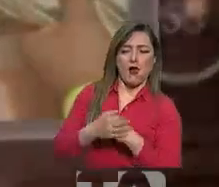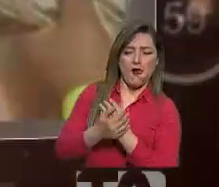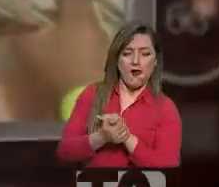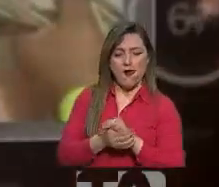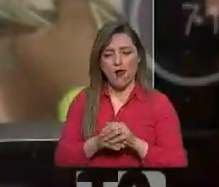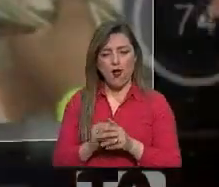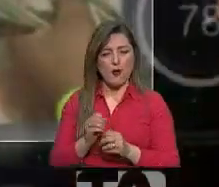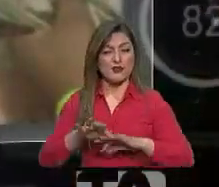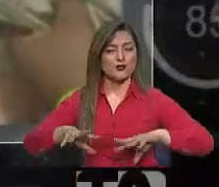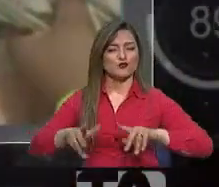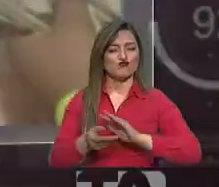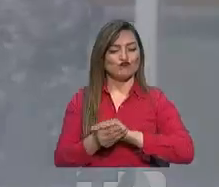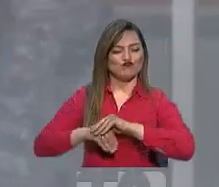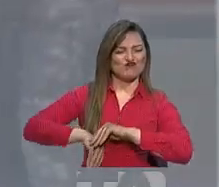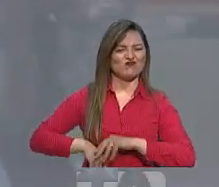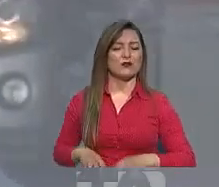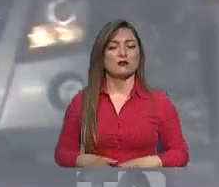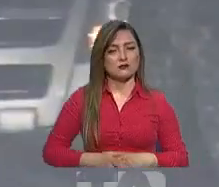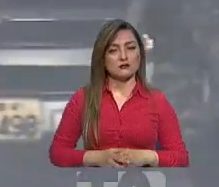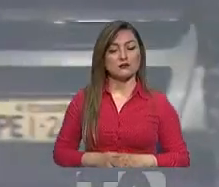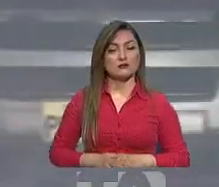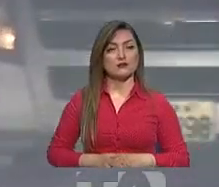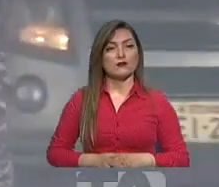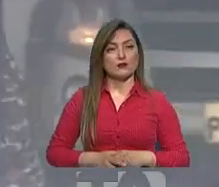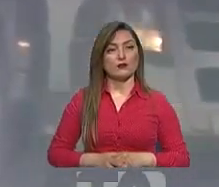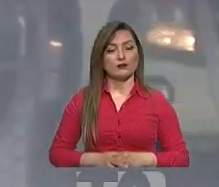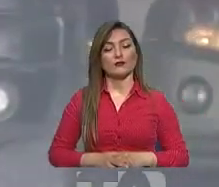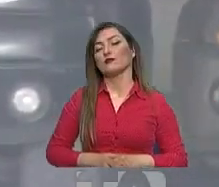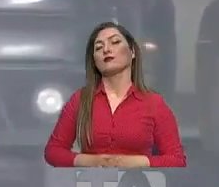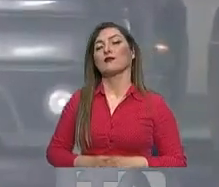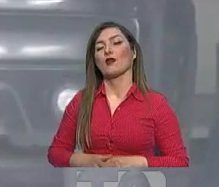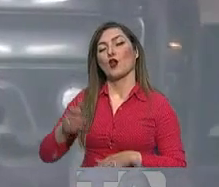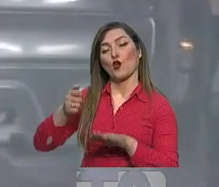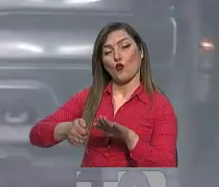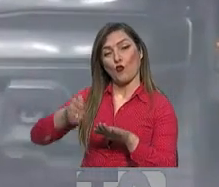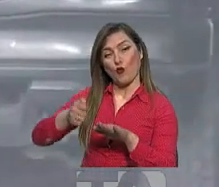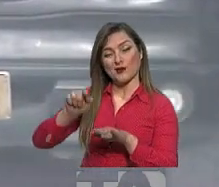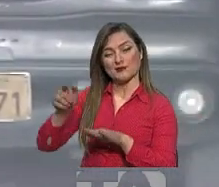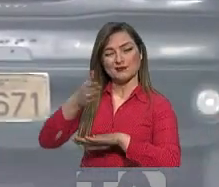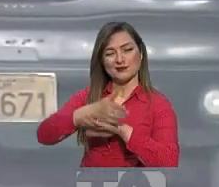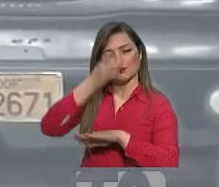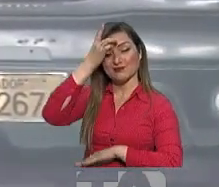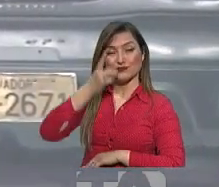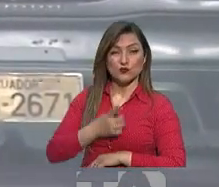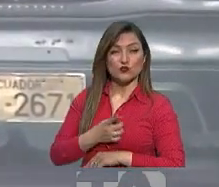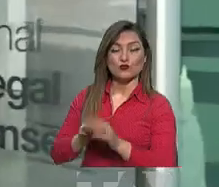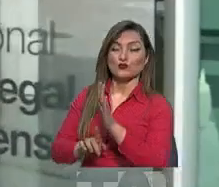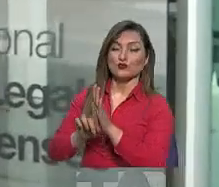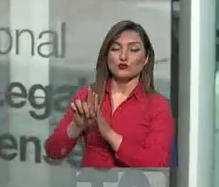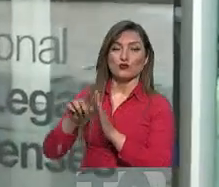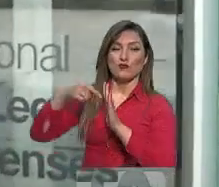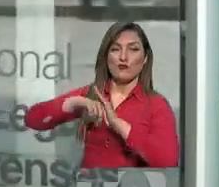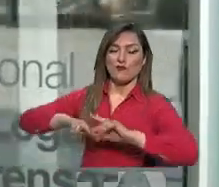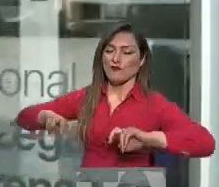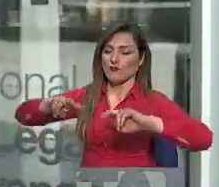segundo intento para que se desarrolle esta diligencia luego de que el juez felipe córdoba resolviera que primero se debía desarrollar una pericia